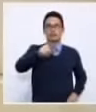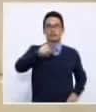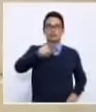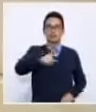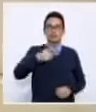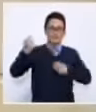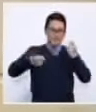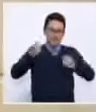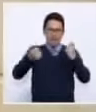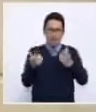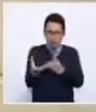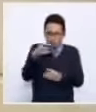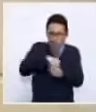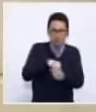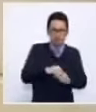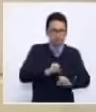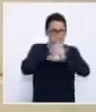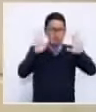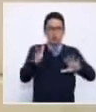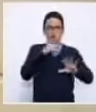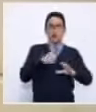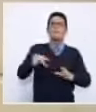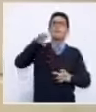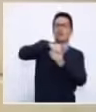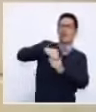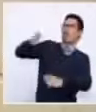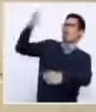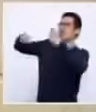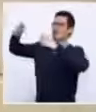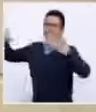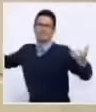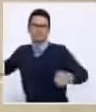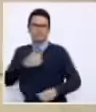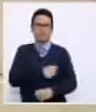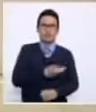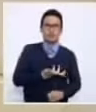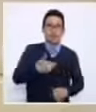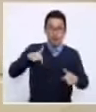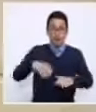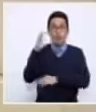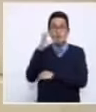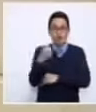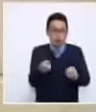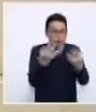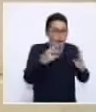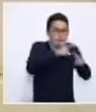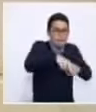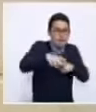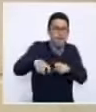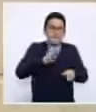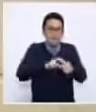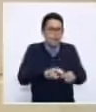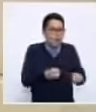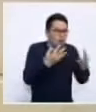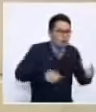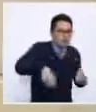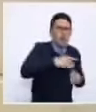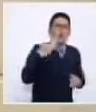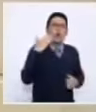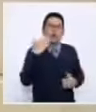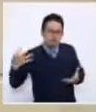conocemos un mercado interno, ¿cómo vamos a hacer mercado externo? Realmente aquí en Colombia no se sabe cuántas áreas hay sembradas en papa, para cuándo se espera